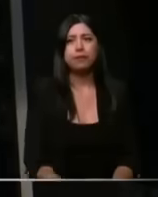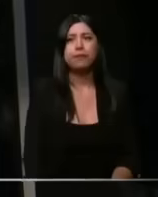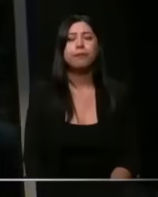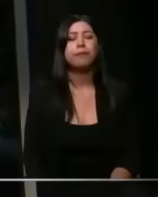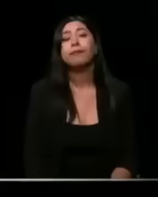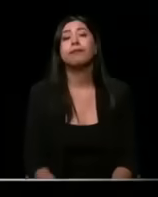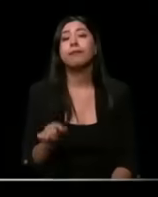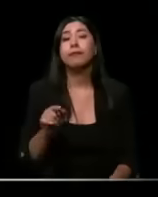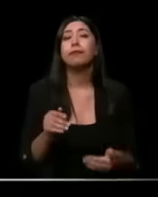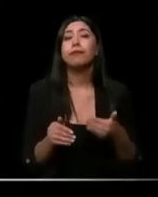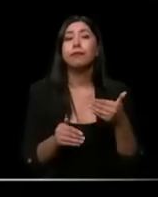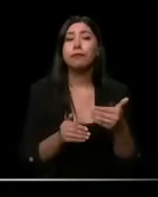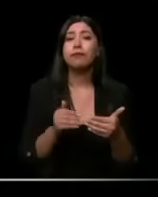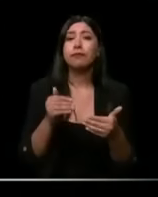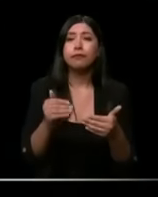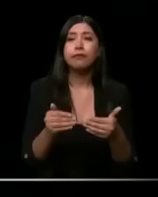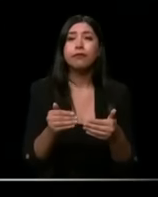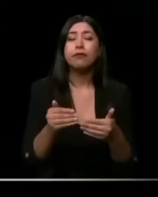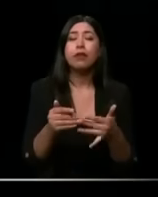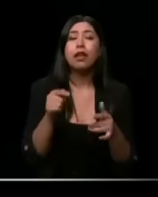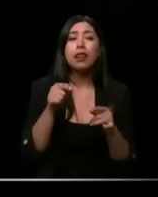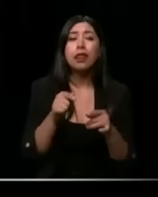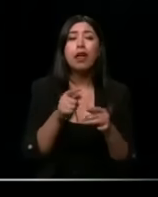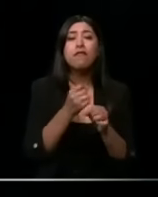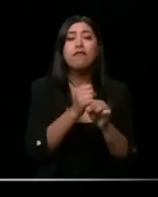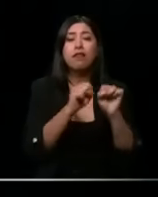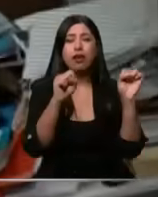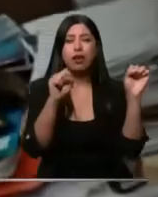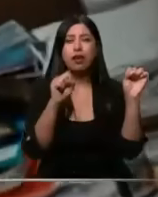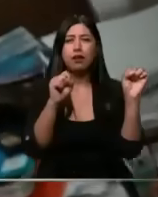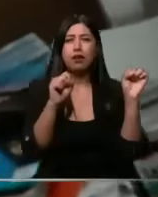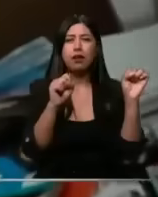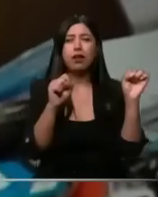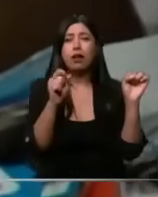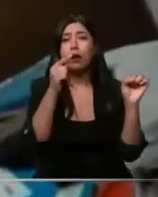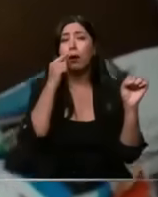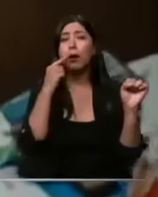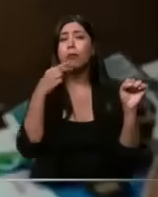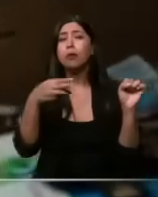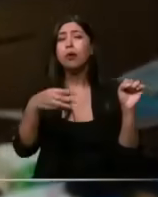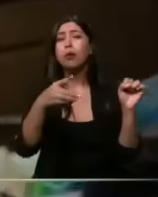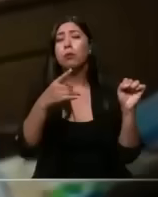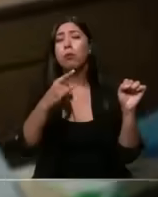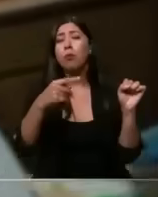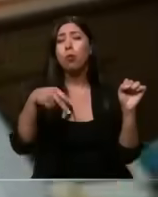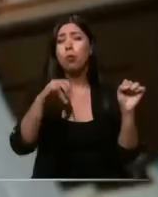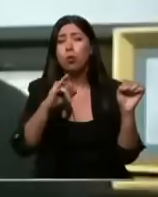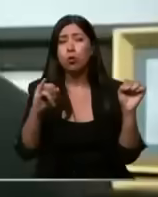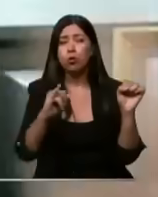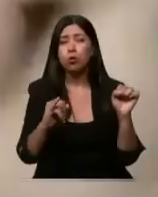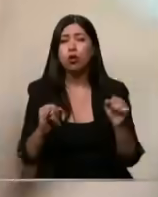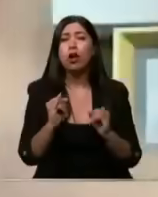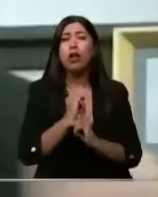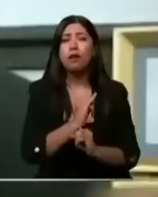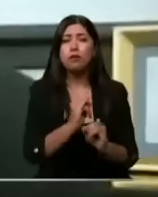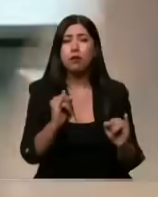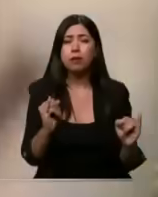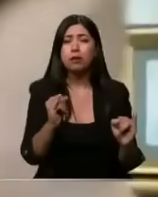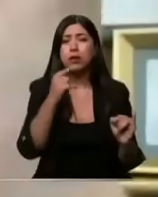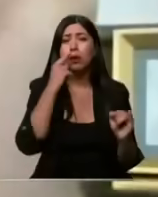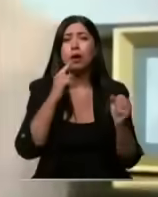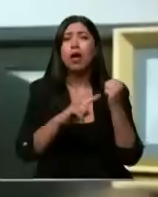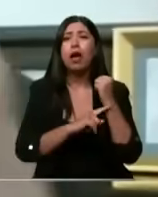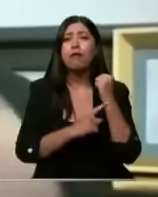los pasos que daba la Fiscalía en esta investigación que Sergio Muñoz habría estado filtrando información a Luis Hermosilla, abogado